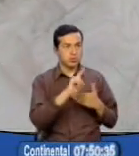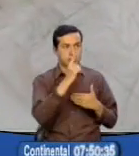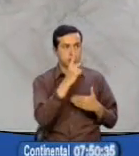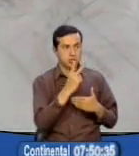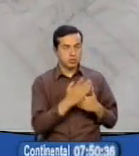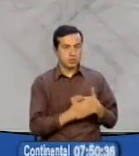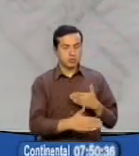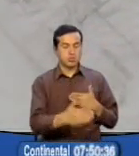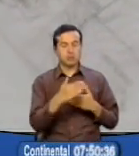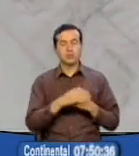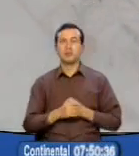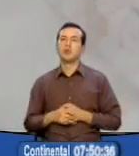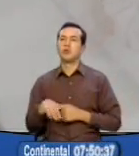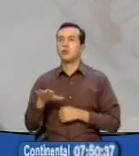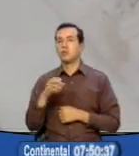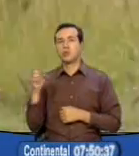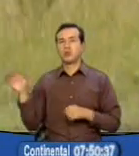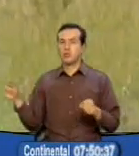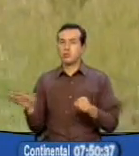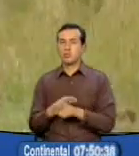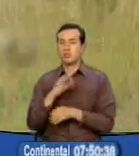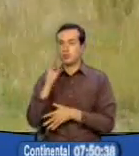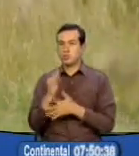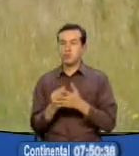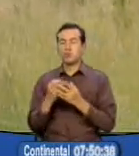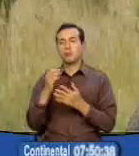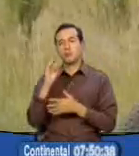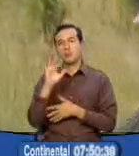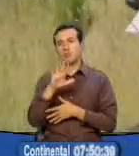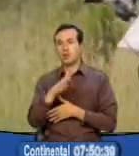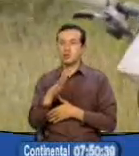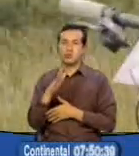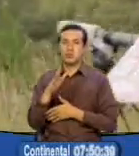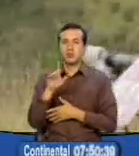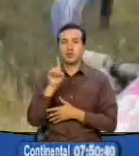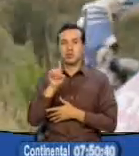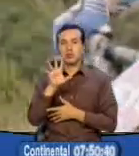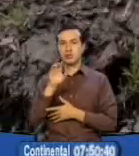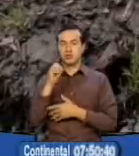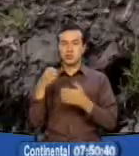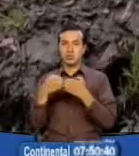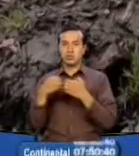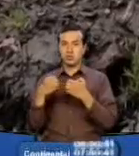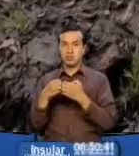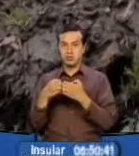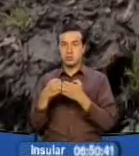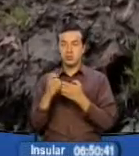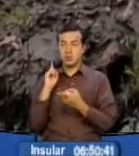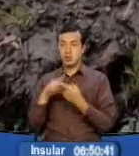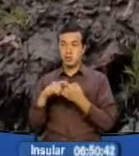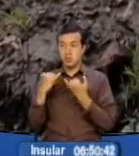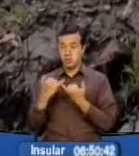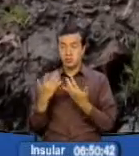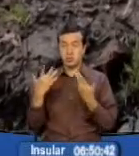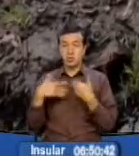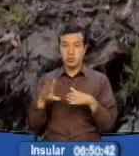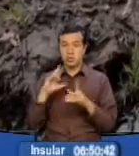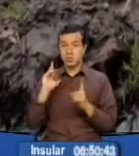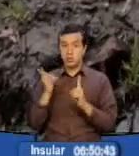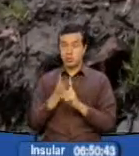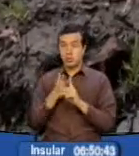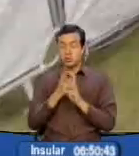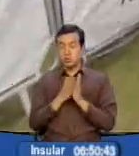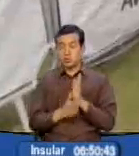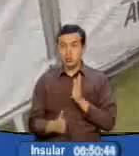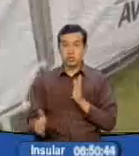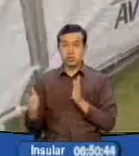válida? Bueno, más o menos en todas las válidas manejamos un promedio de alrededor de 150 equipos. Hasta el momento, para lo que es esta tercera válida